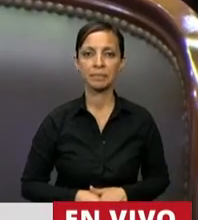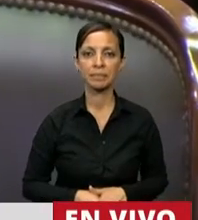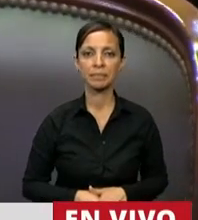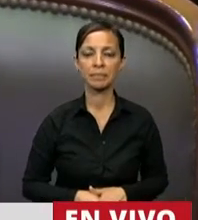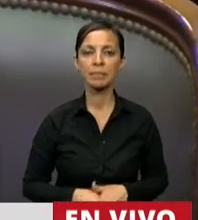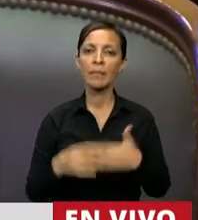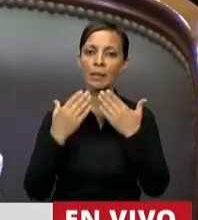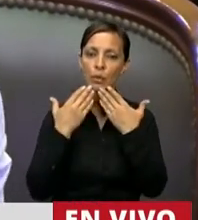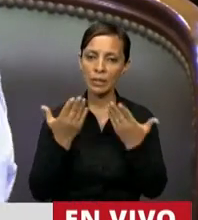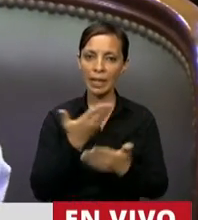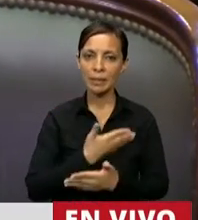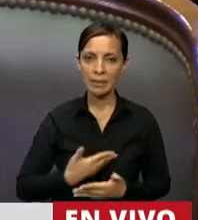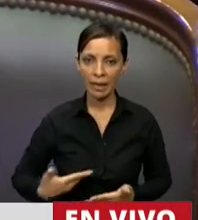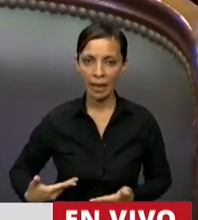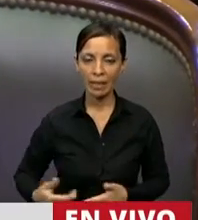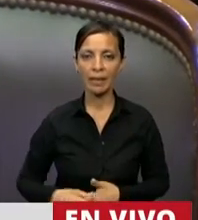presidente.